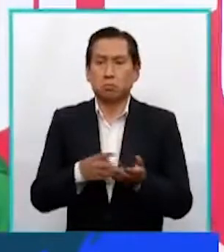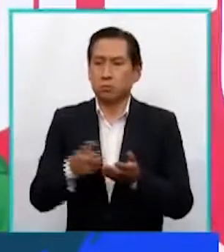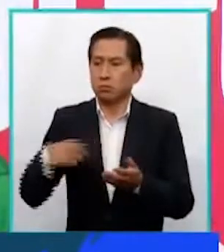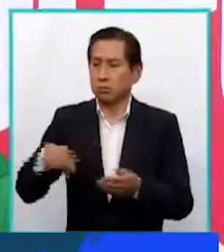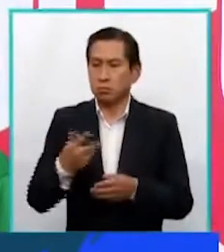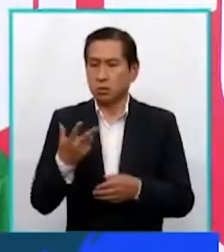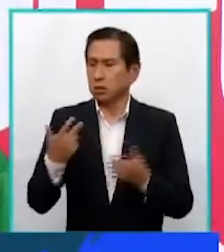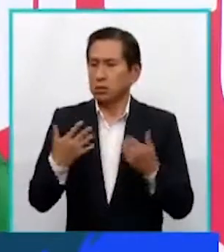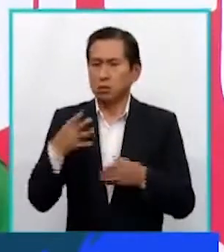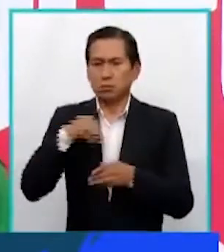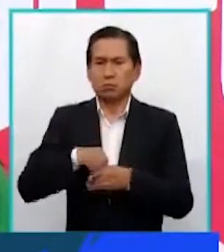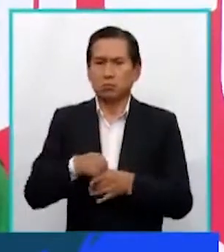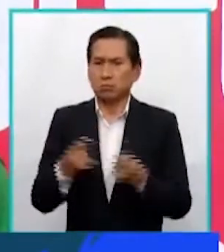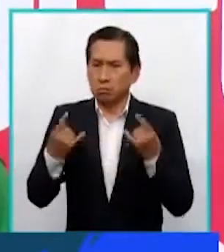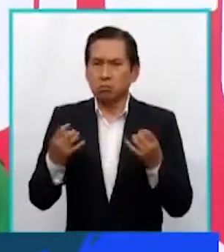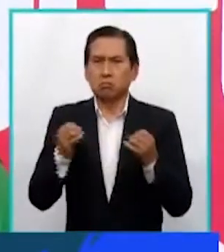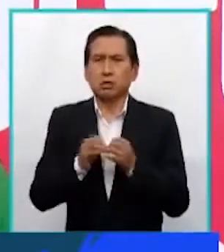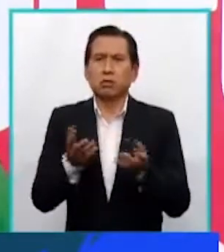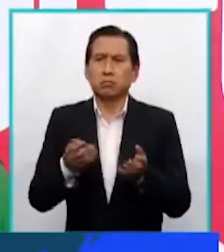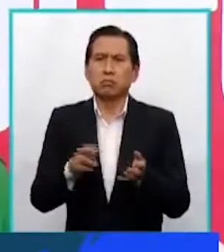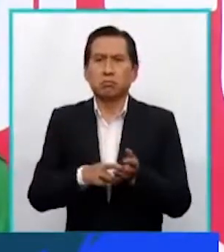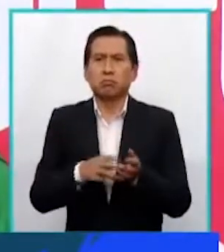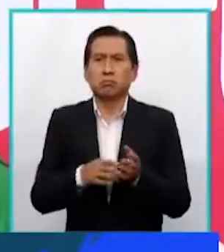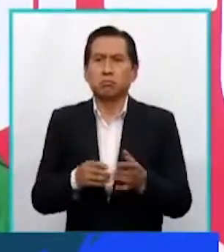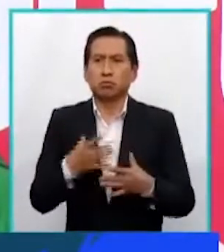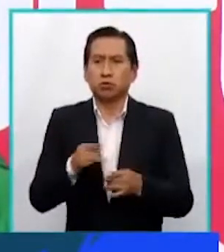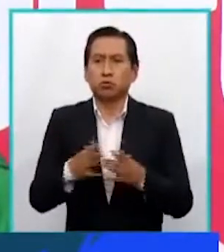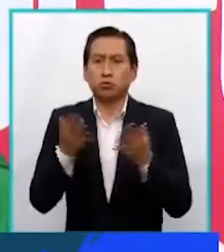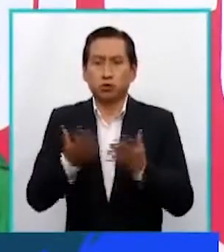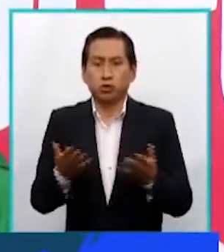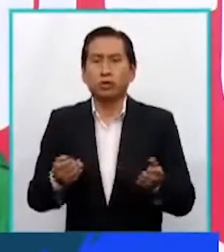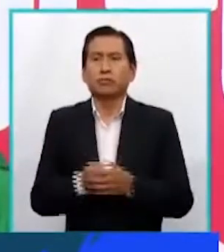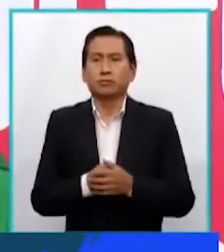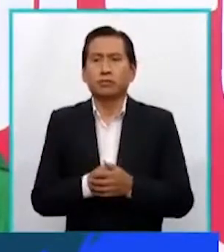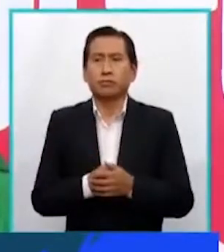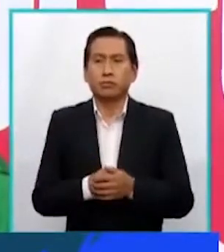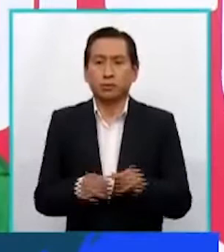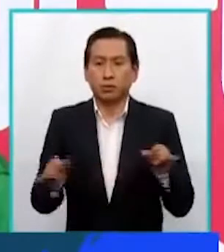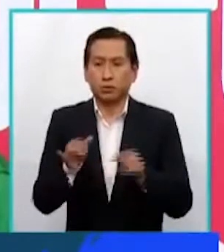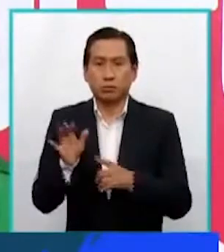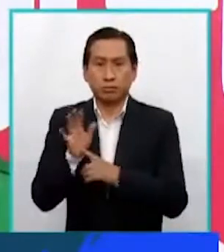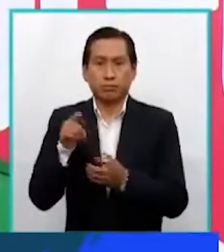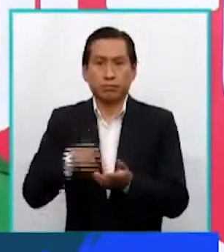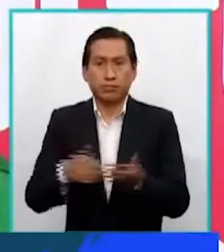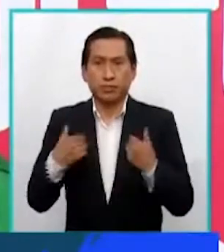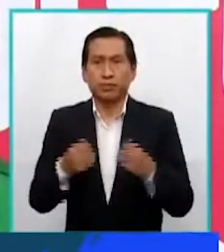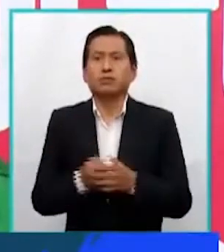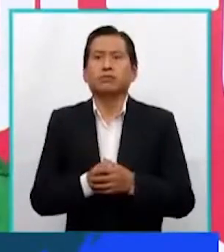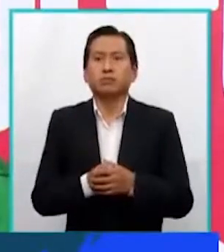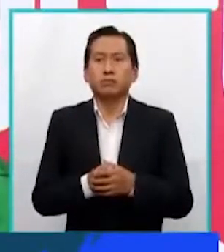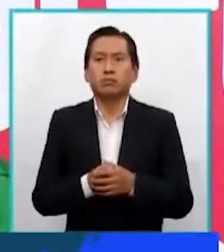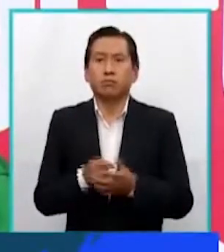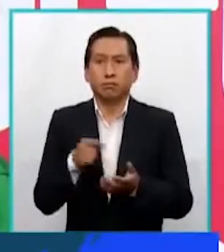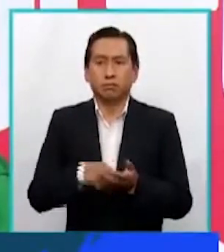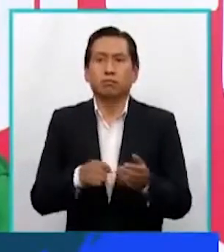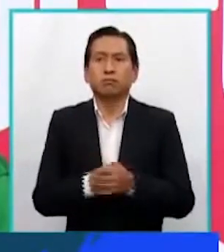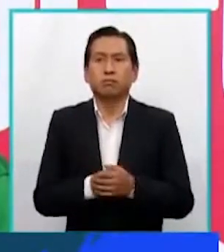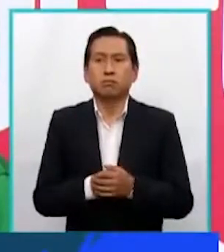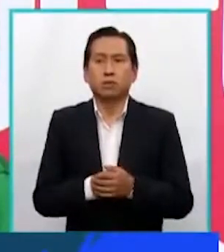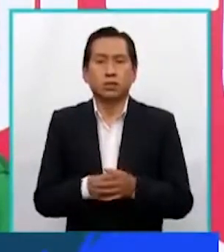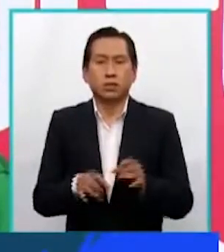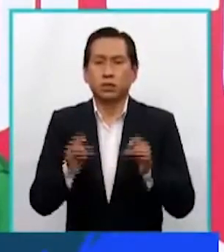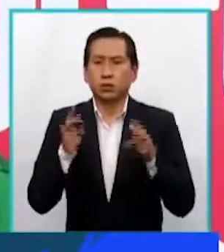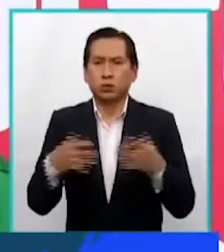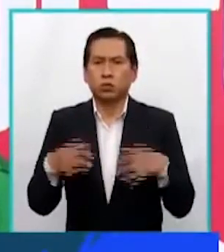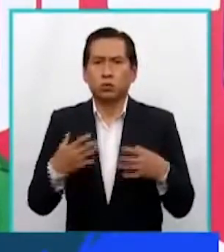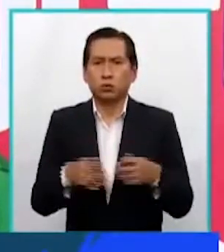los tres raíces súper rockeras y no sé, nos gusta muchas cosas. Igual el mensaje está ahí porque es grave, ¿no?